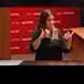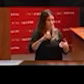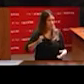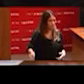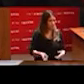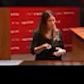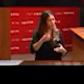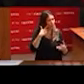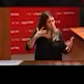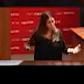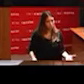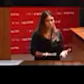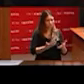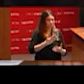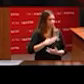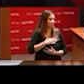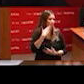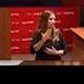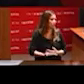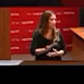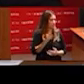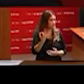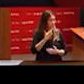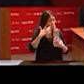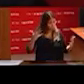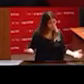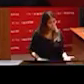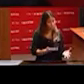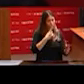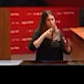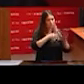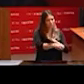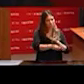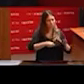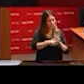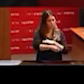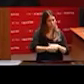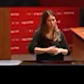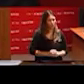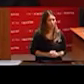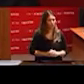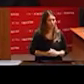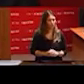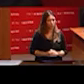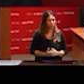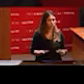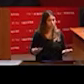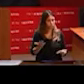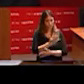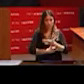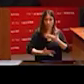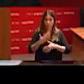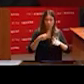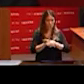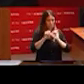en promover algo para nosotros muy importante en promover la inserción eh de la discapacidad de una